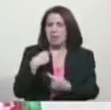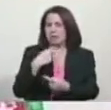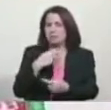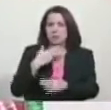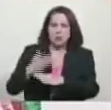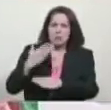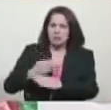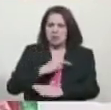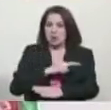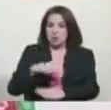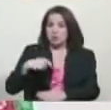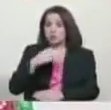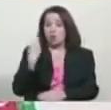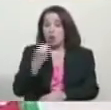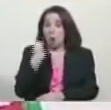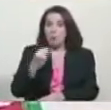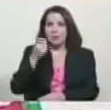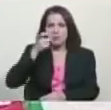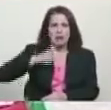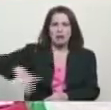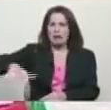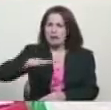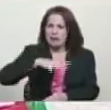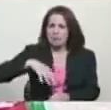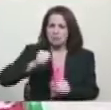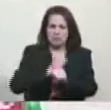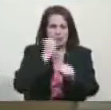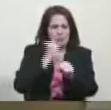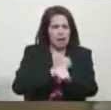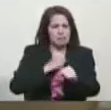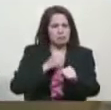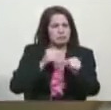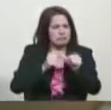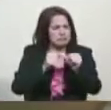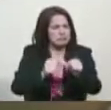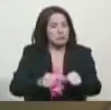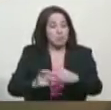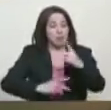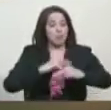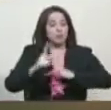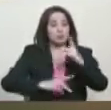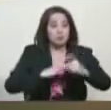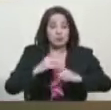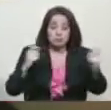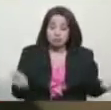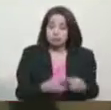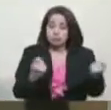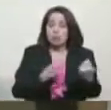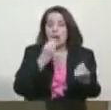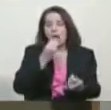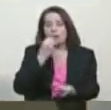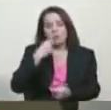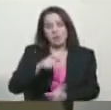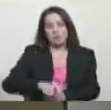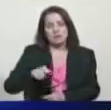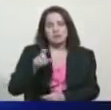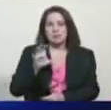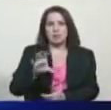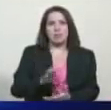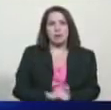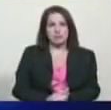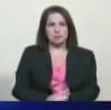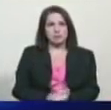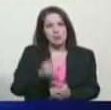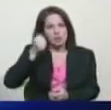mujeres, jóvenes del campo, al trabajo dedicado para producir los alimentos que necesita nuestro país, que necesita